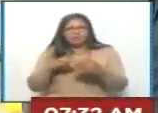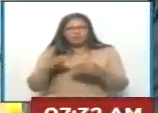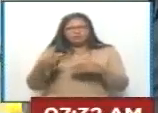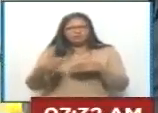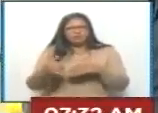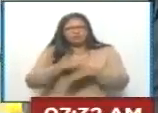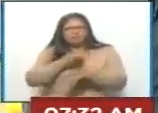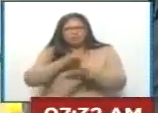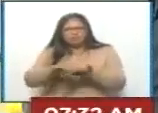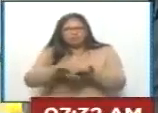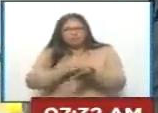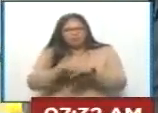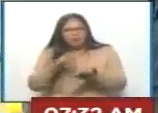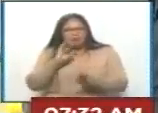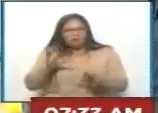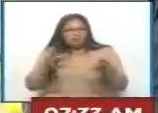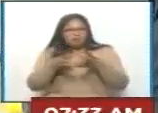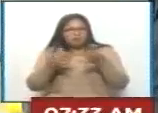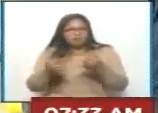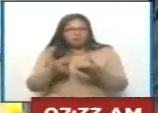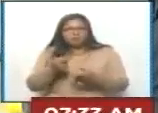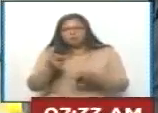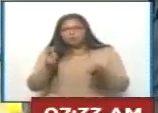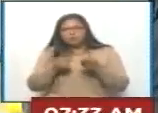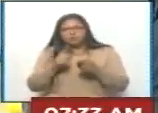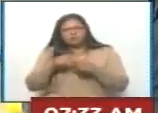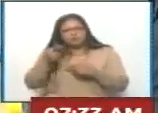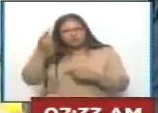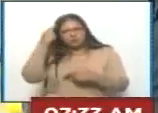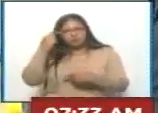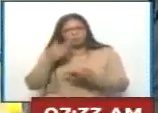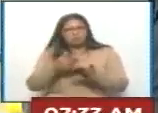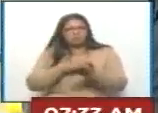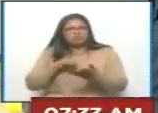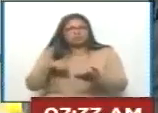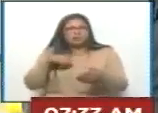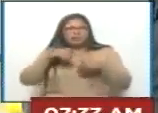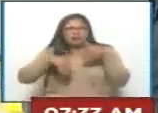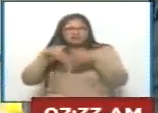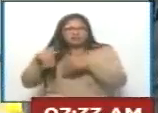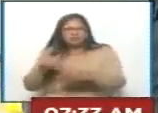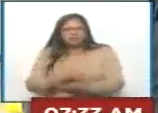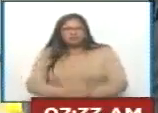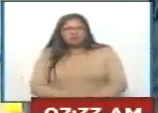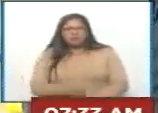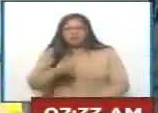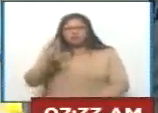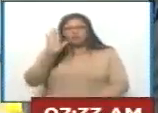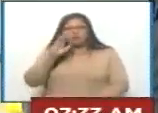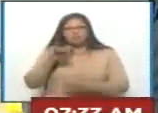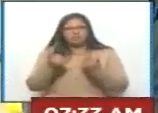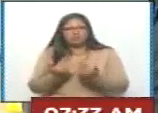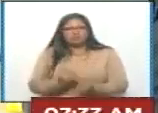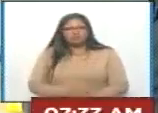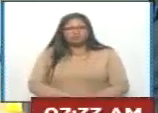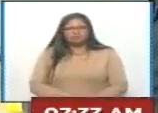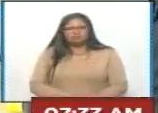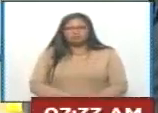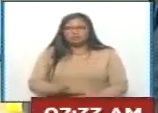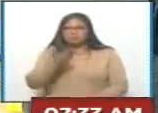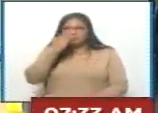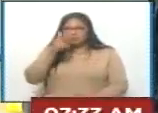York se reúnen pocos días antes de las elecciones del año 58 y juran frente a las